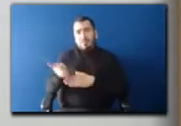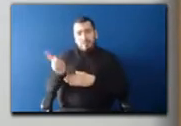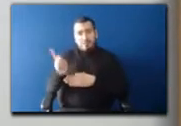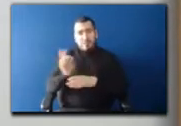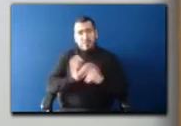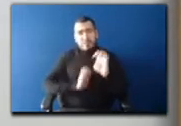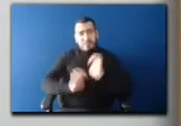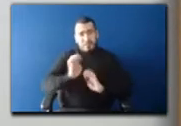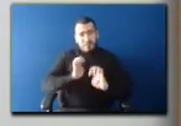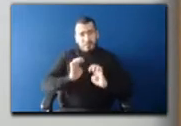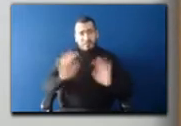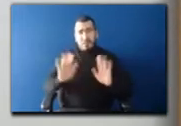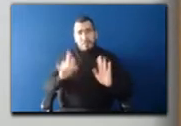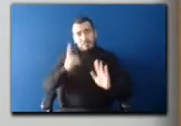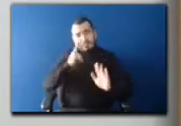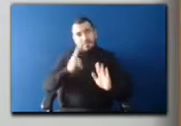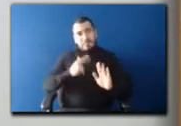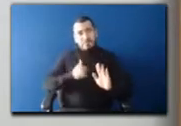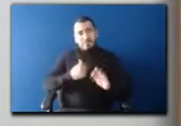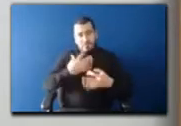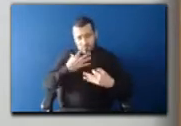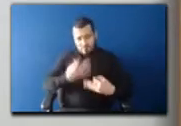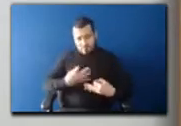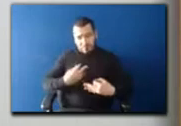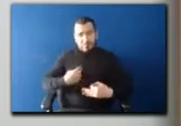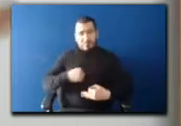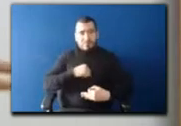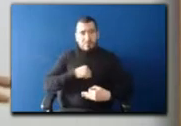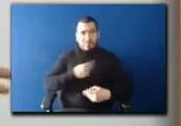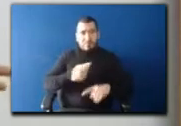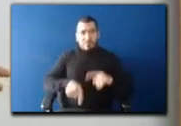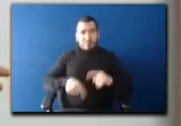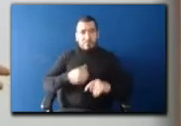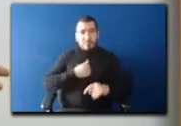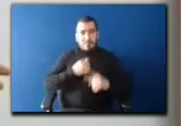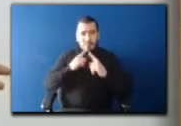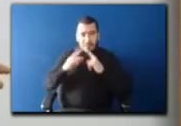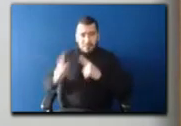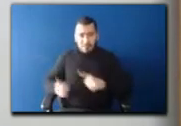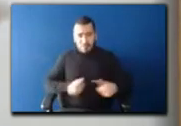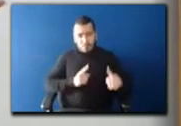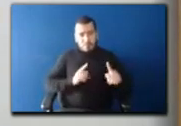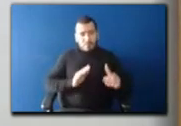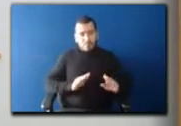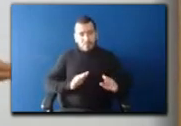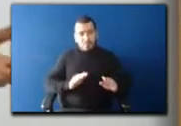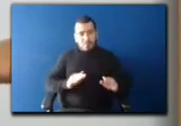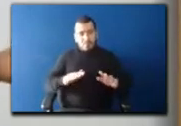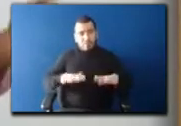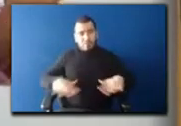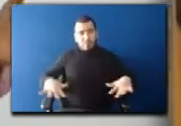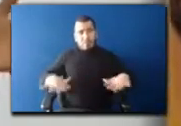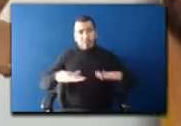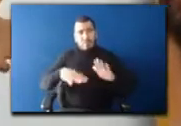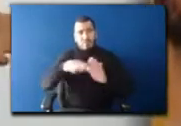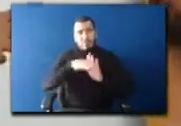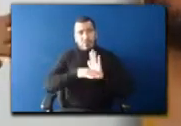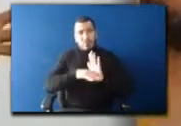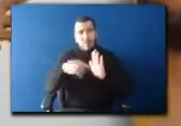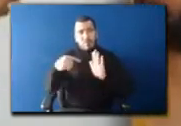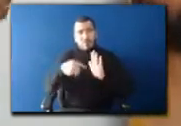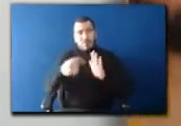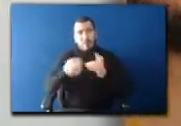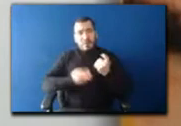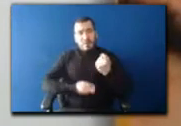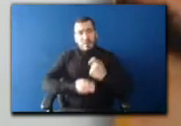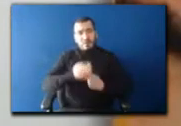diciéndoles de verdad. Es que nosotros no podemos seguir alimentando un discurso en un entorno político en los negocios. Los negocios son los negocios